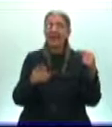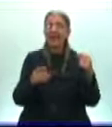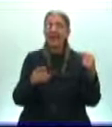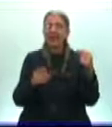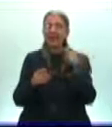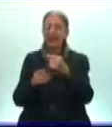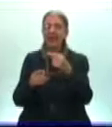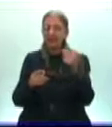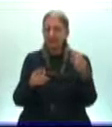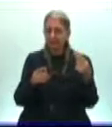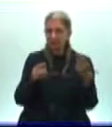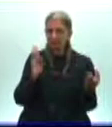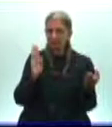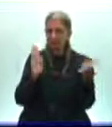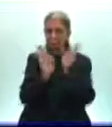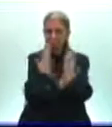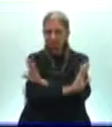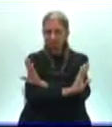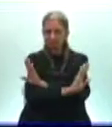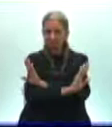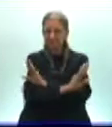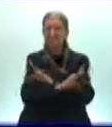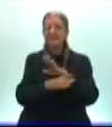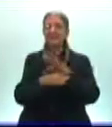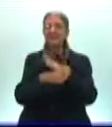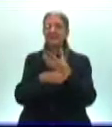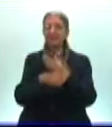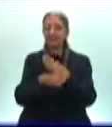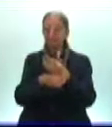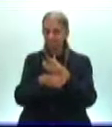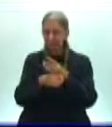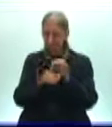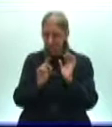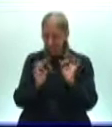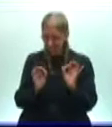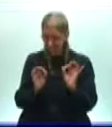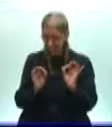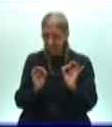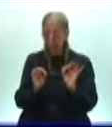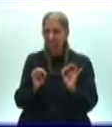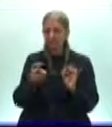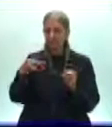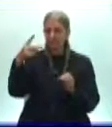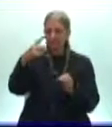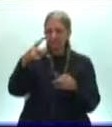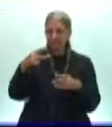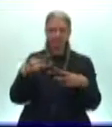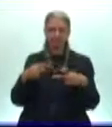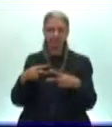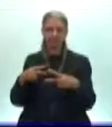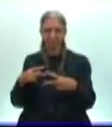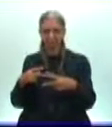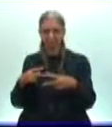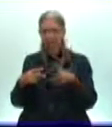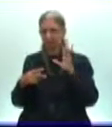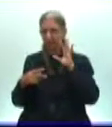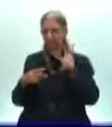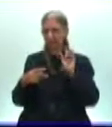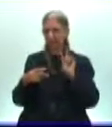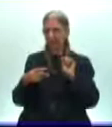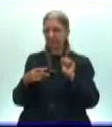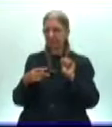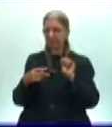se invierte el sentido de la desigualdad. Estos son elementos